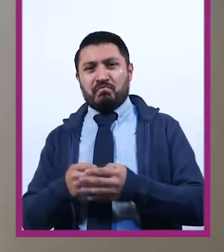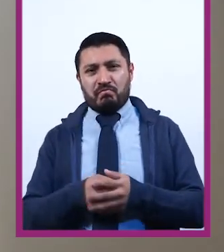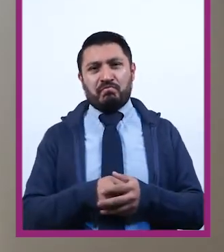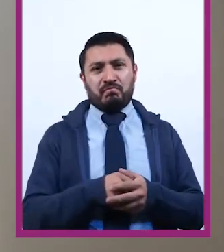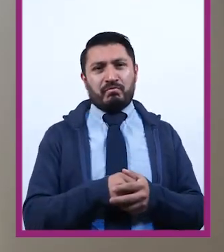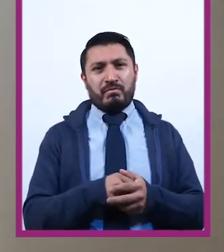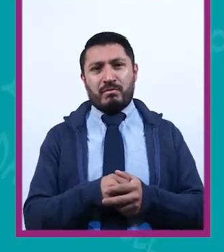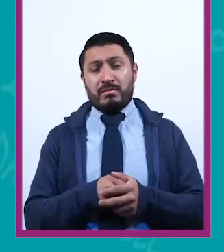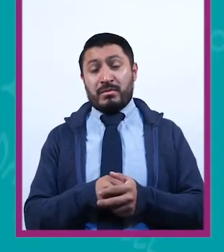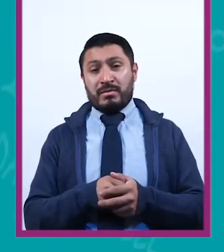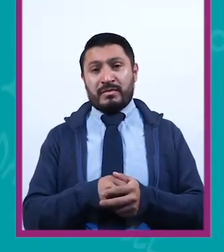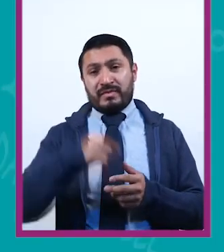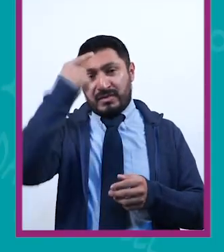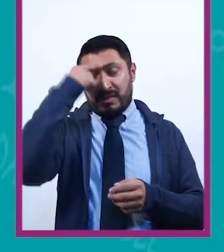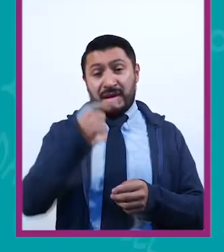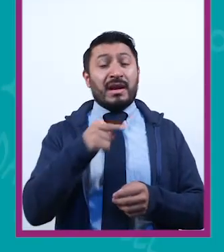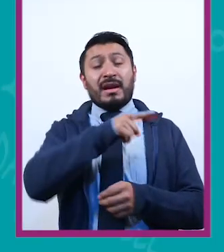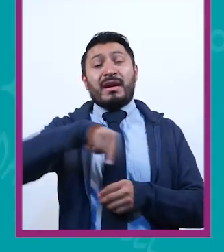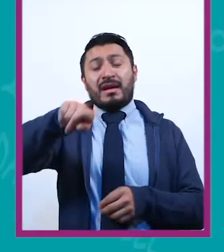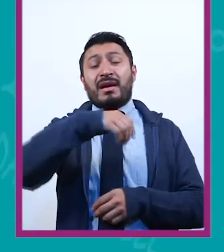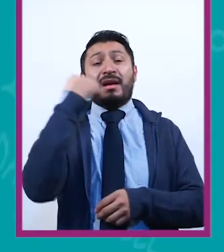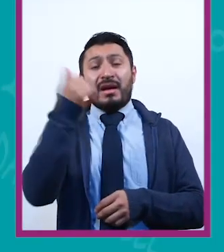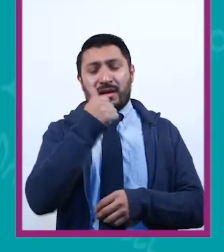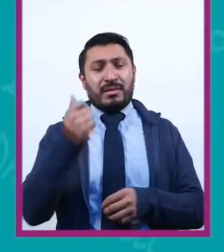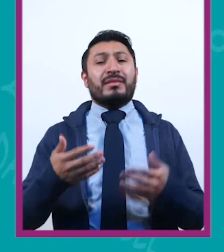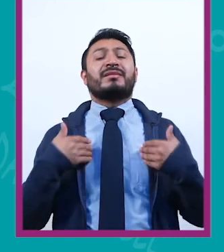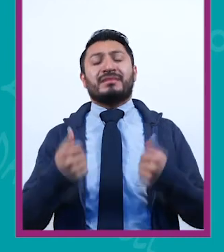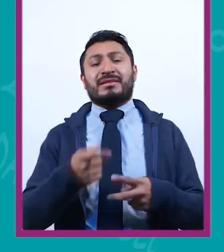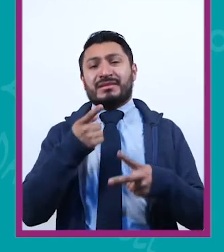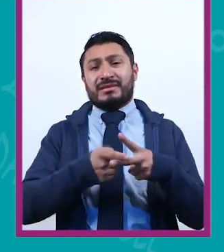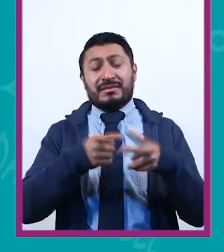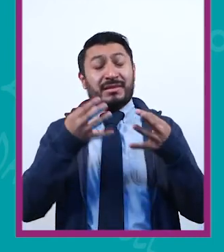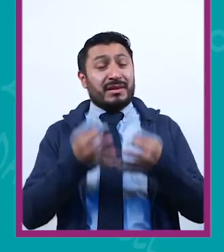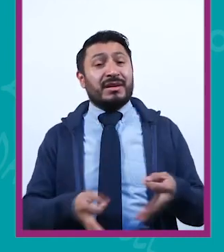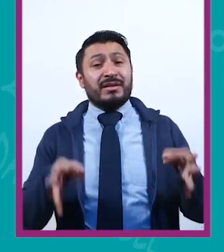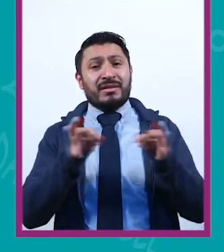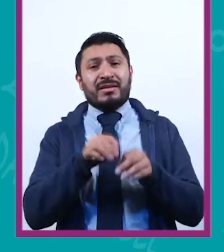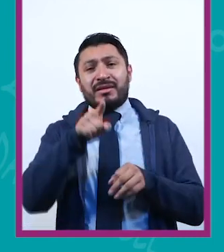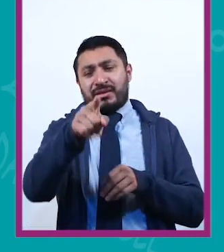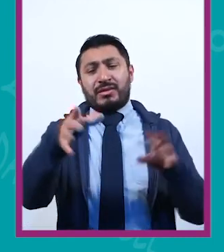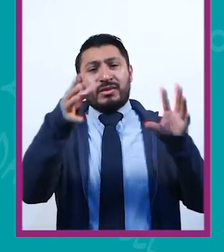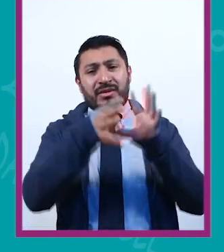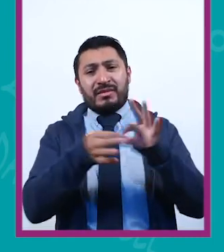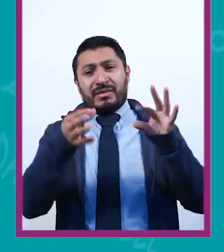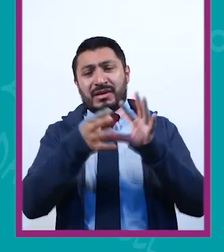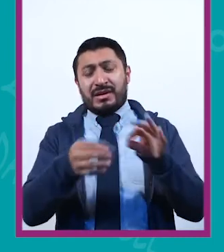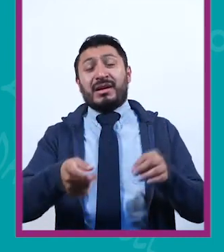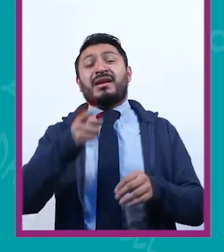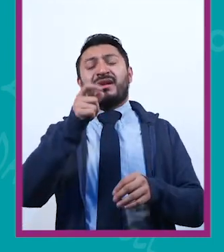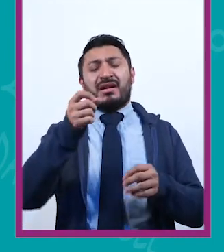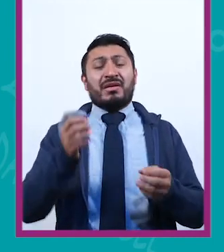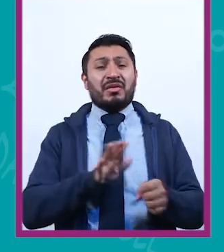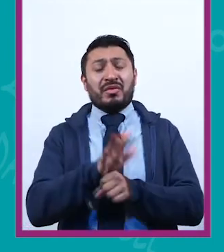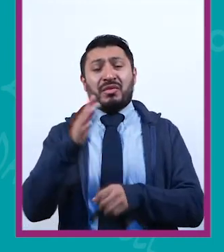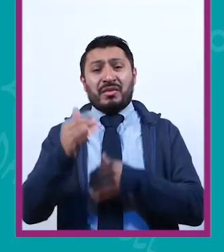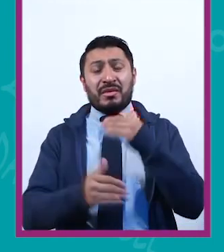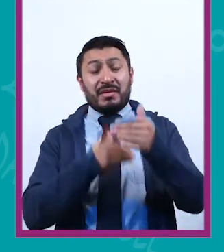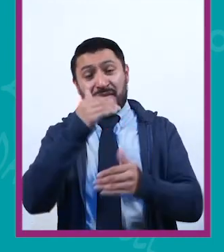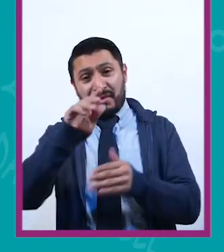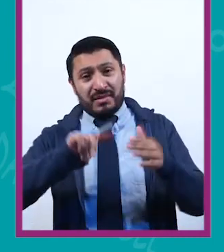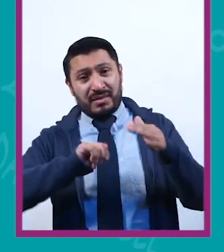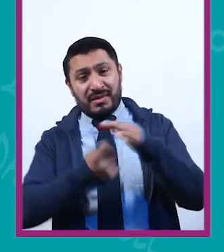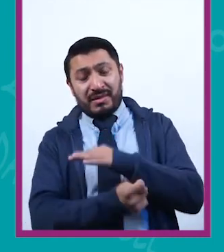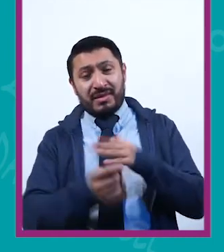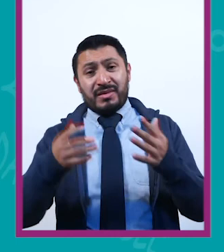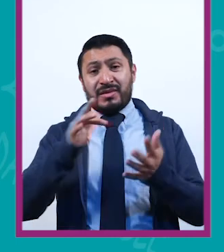investigación. Para que visualicen los alumnos la importancia de las matemáticas, ¿nos podrías explicar qué avance